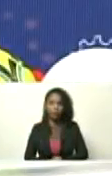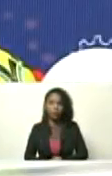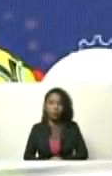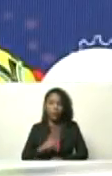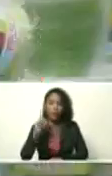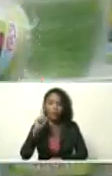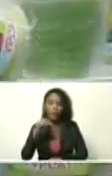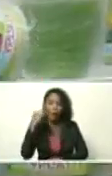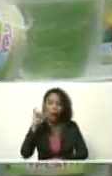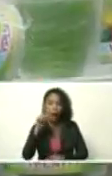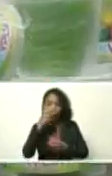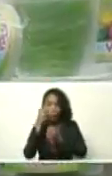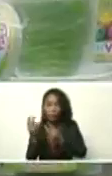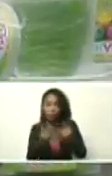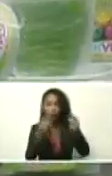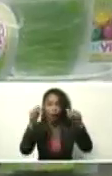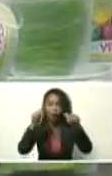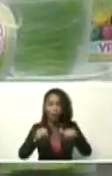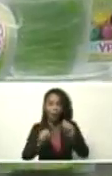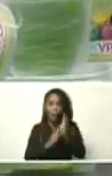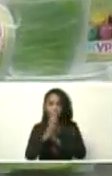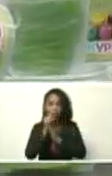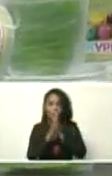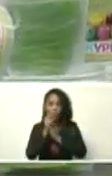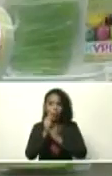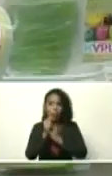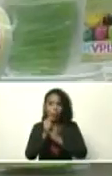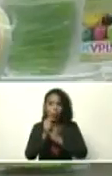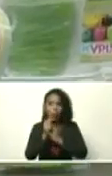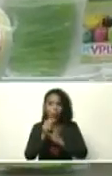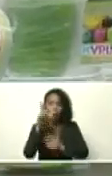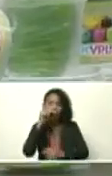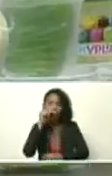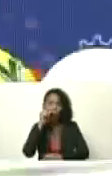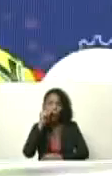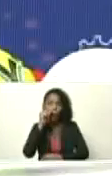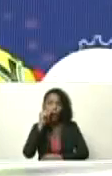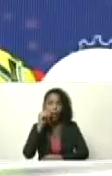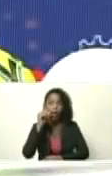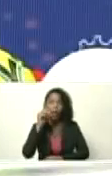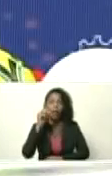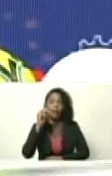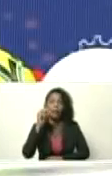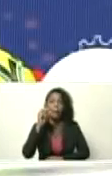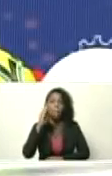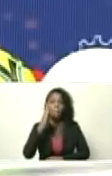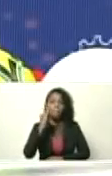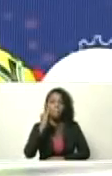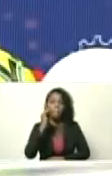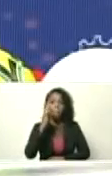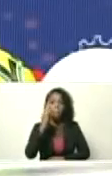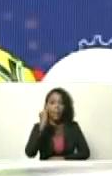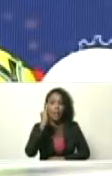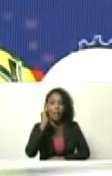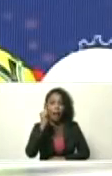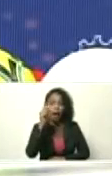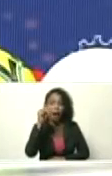También tenemos invitados aquí el emprendimiento Brianny Douglas. ¿Dónde está Brianny